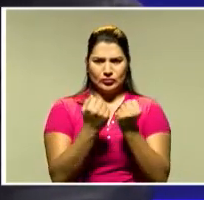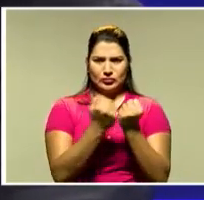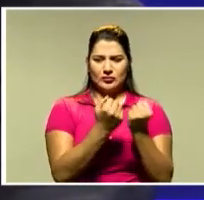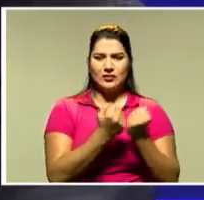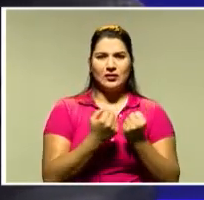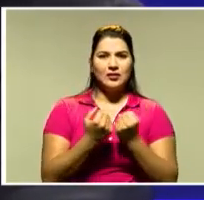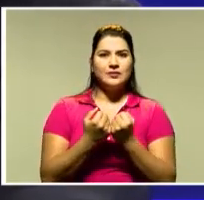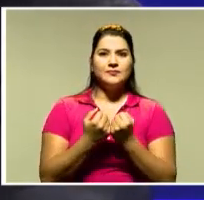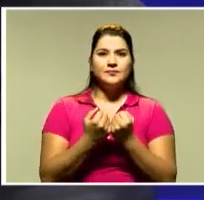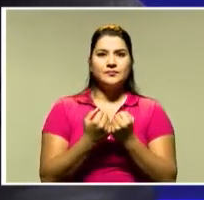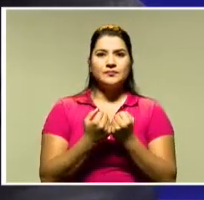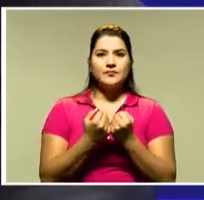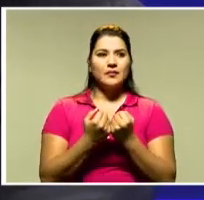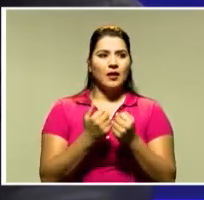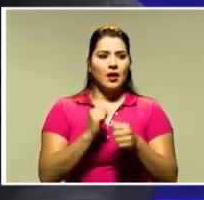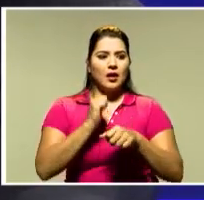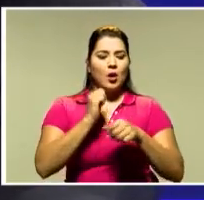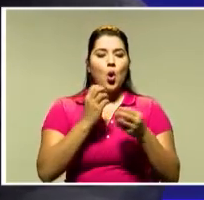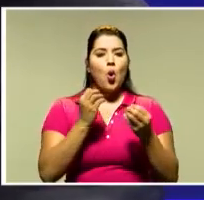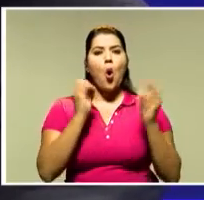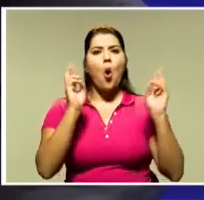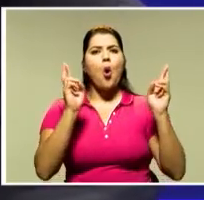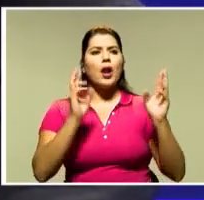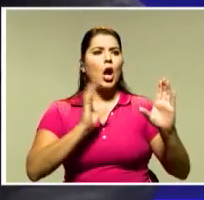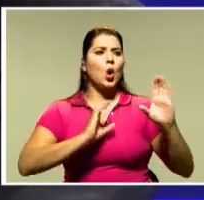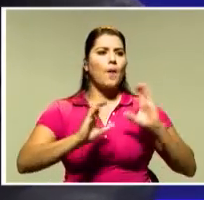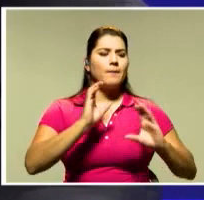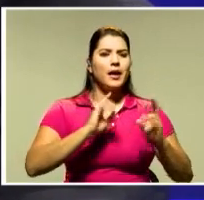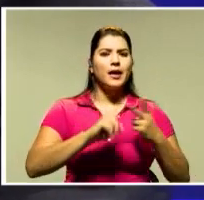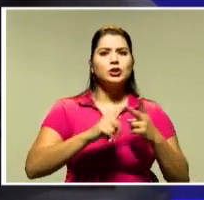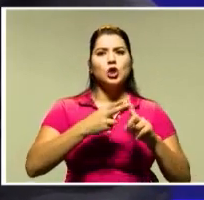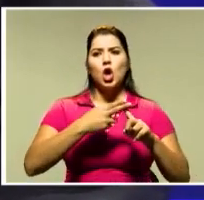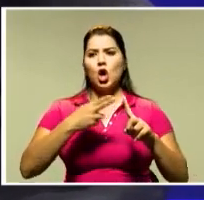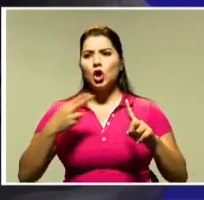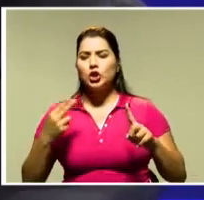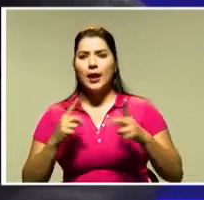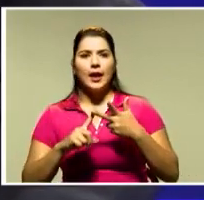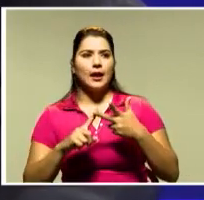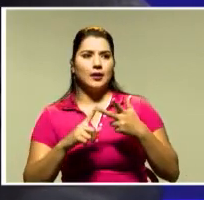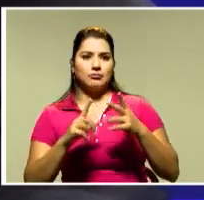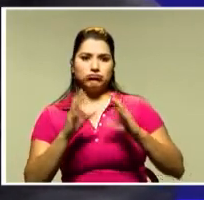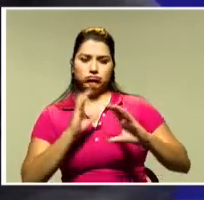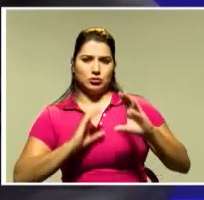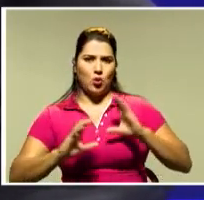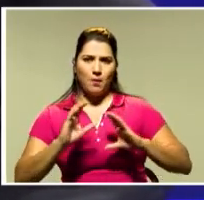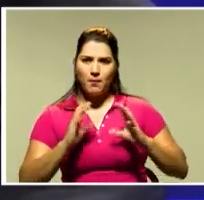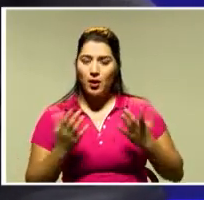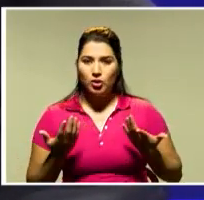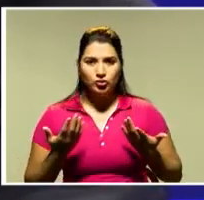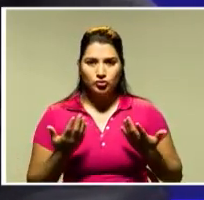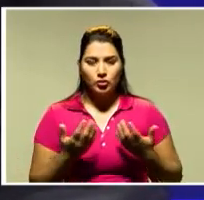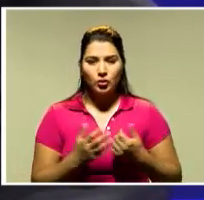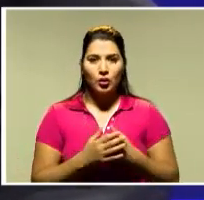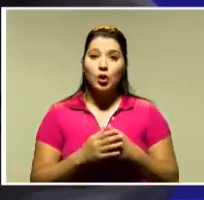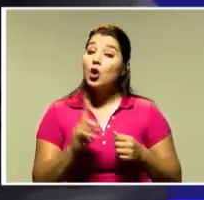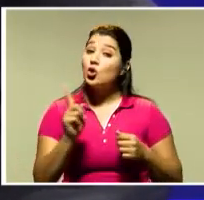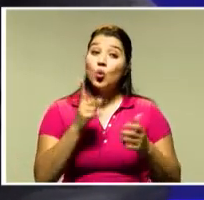de establecimientos, ojalá hoteles, boutique, de muy bajo impacto